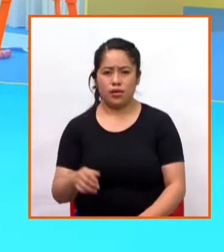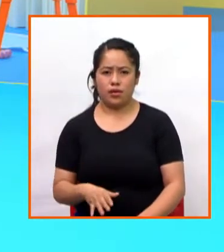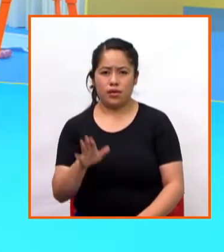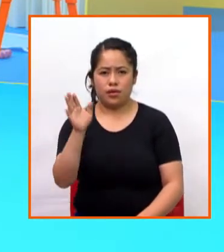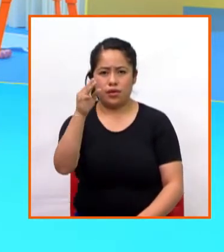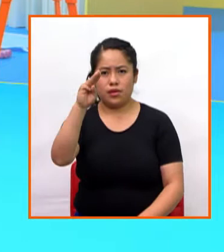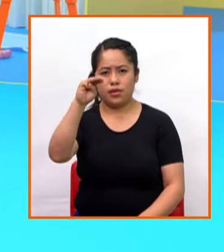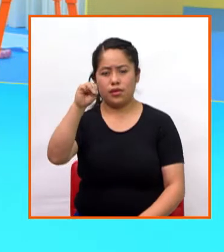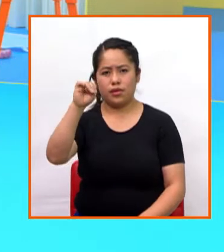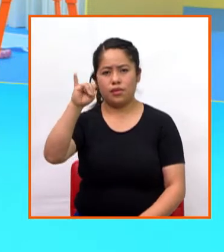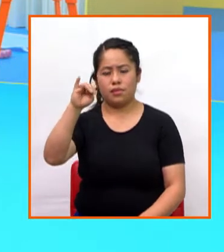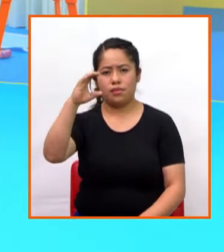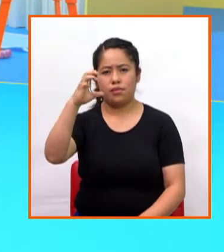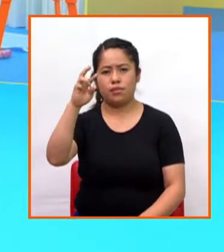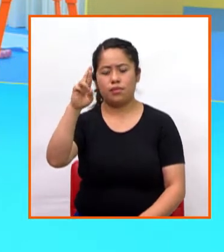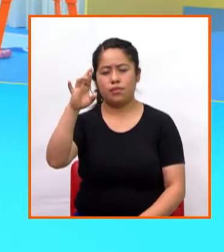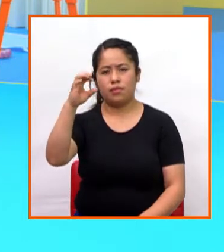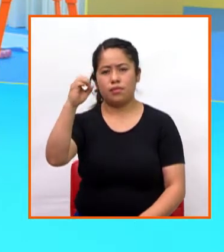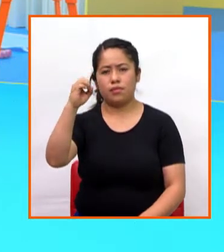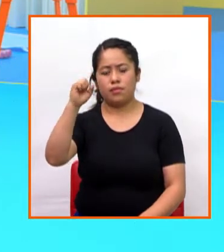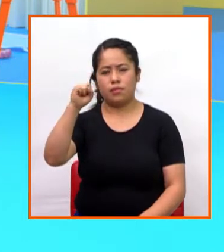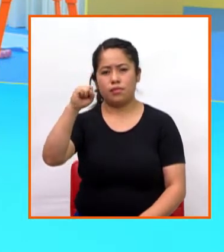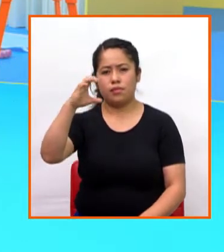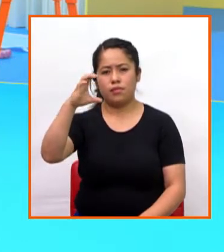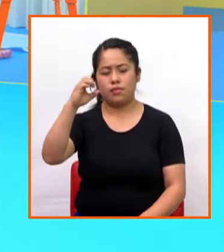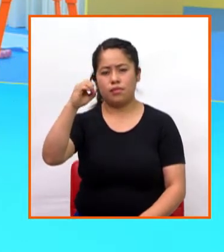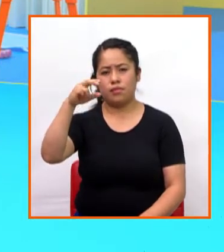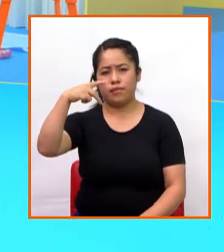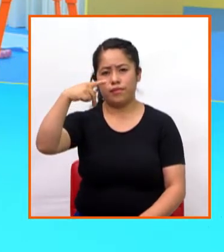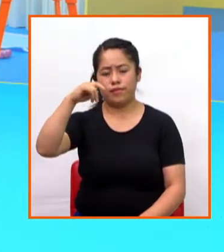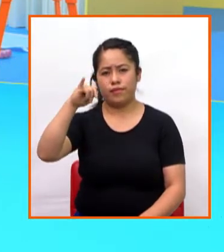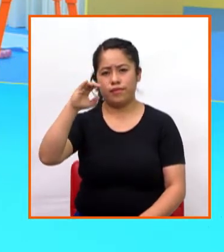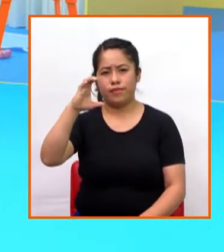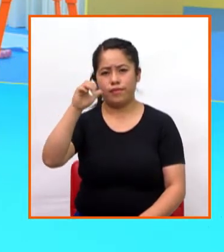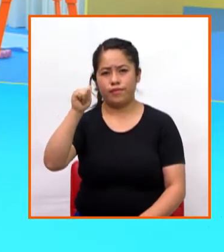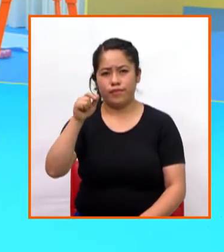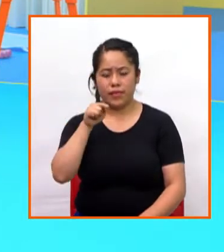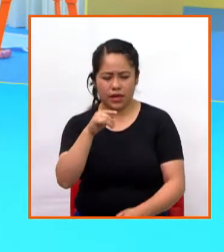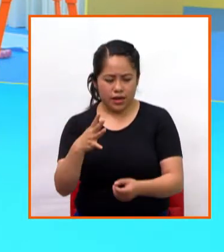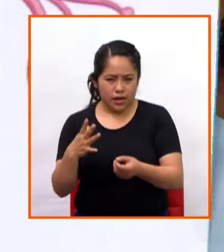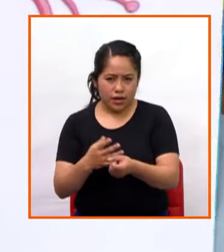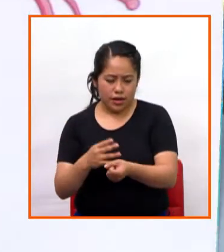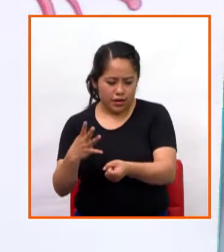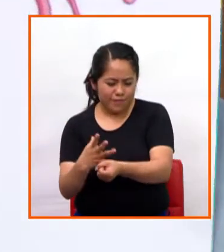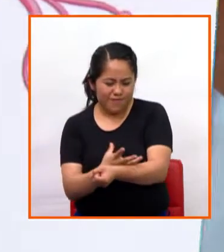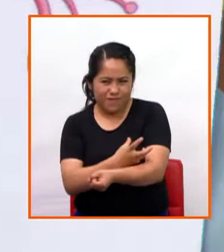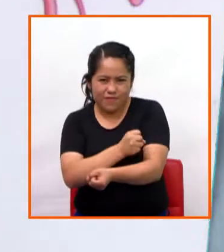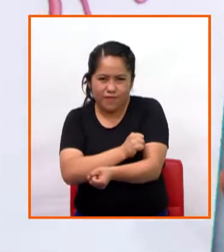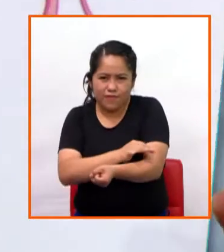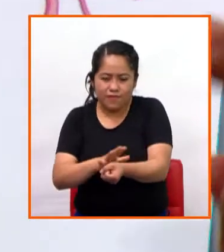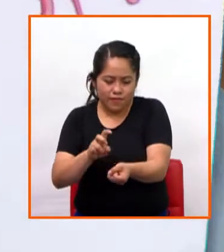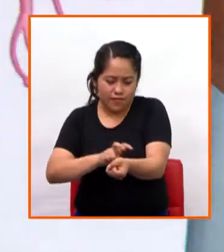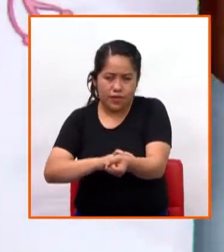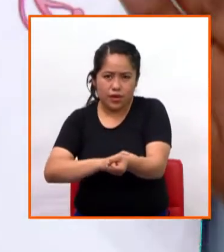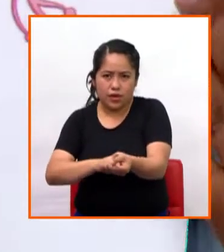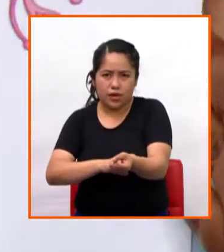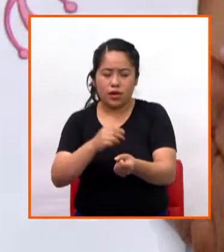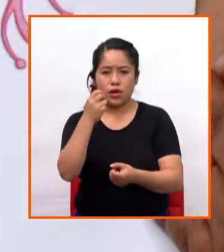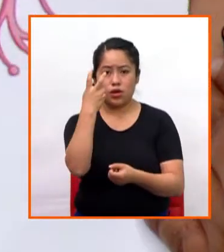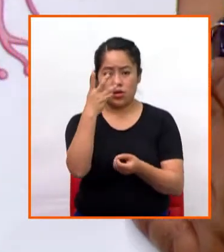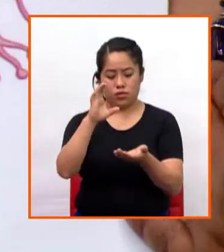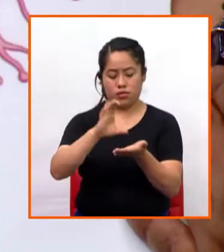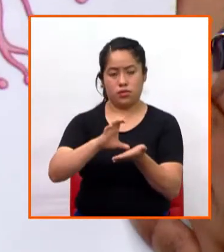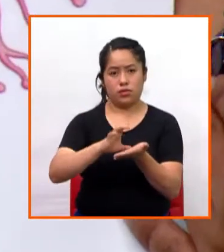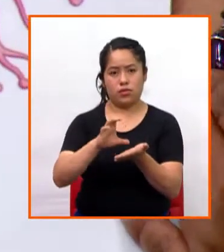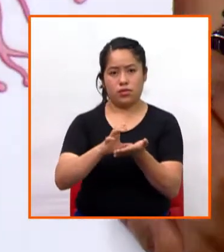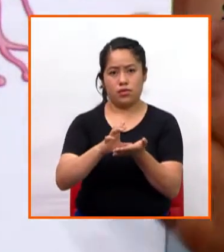este gráfico. Bien. Entonces tenemos que hablar del tejido nervioso, que consta de 2 tipos de células. Una de